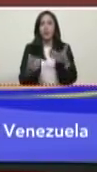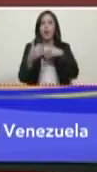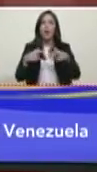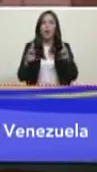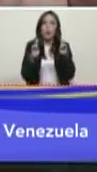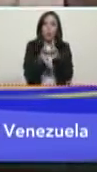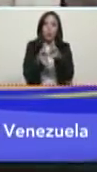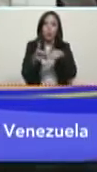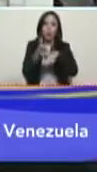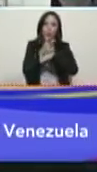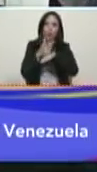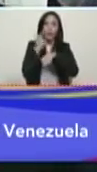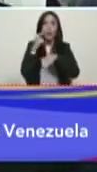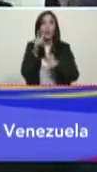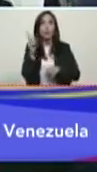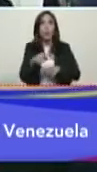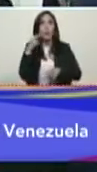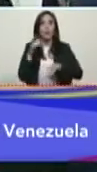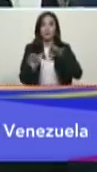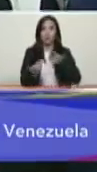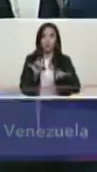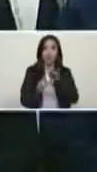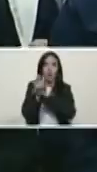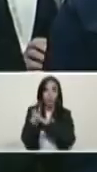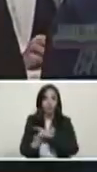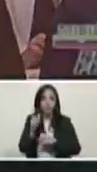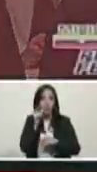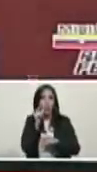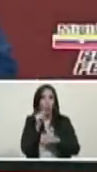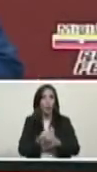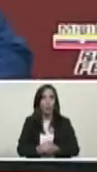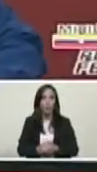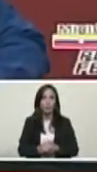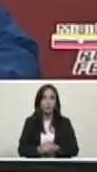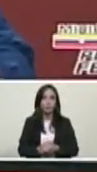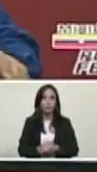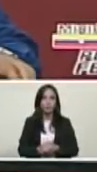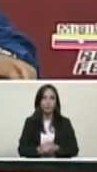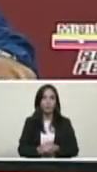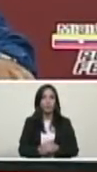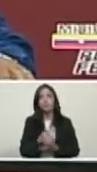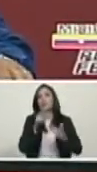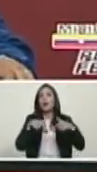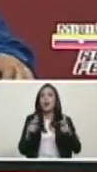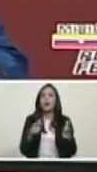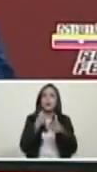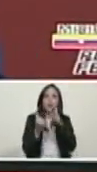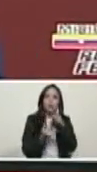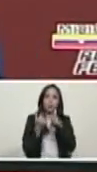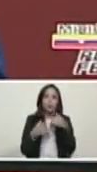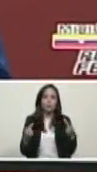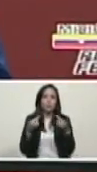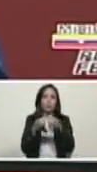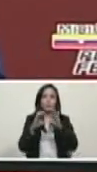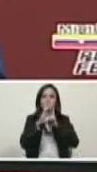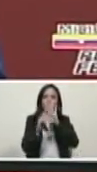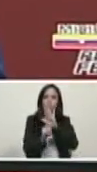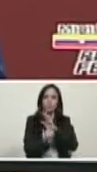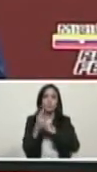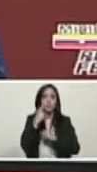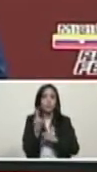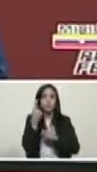federal de gobierno secretario del consejo de gobierno consejo federal de gobierno de toda una institución constitucional de primer